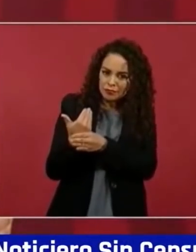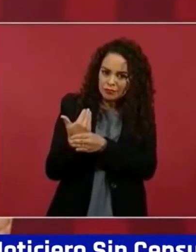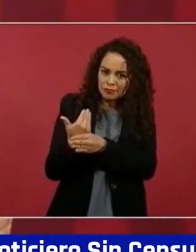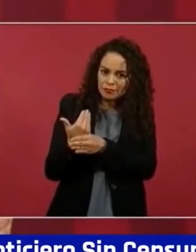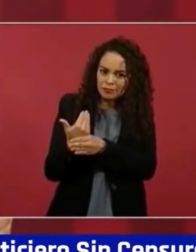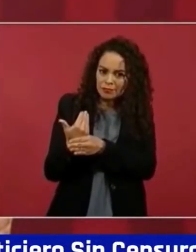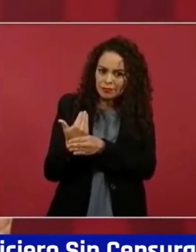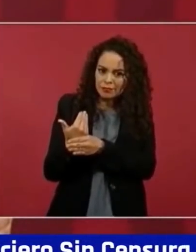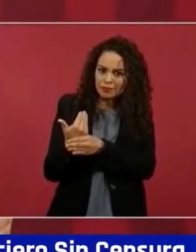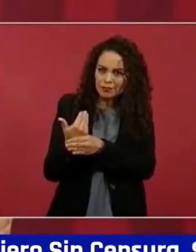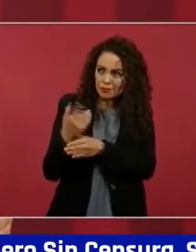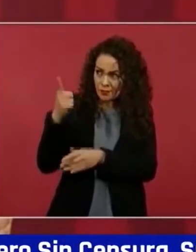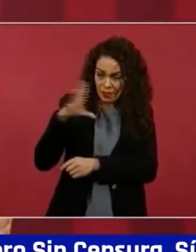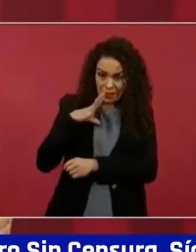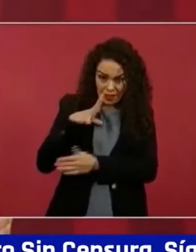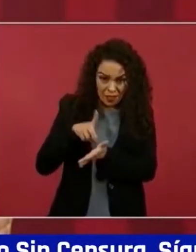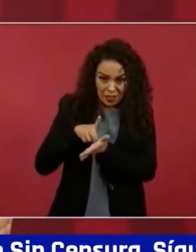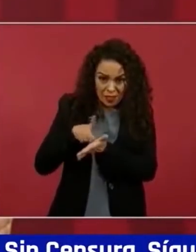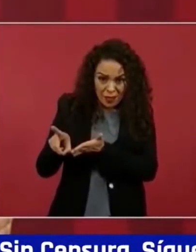¿Quién les da derecho?